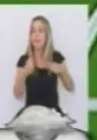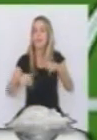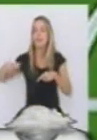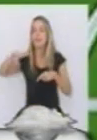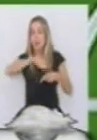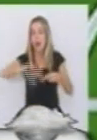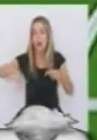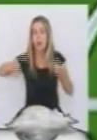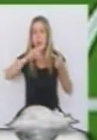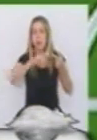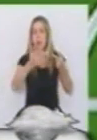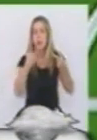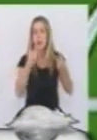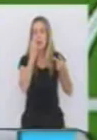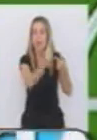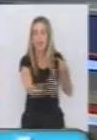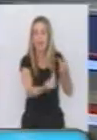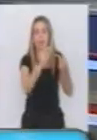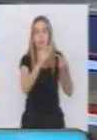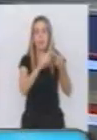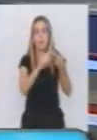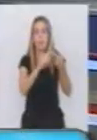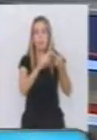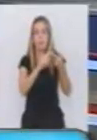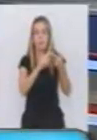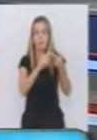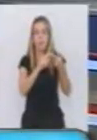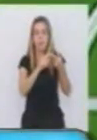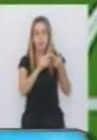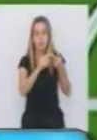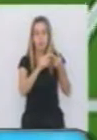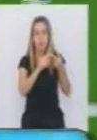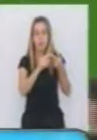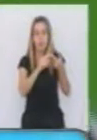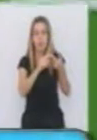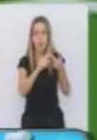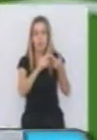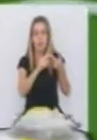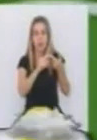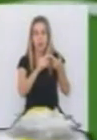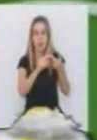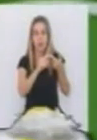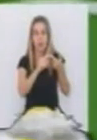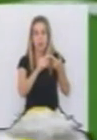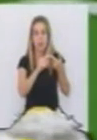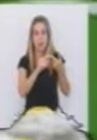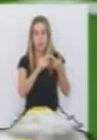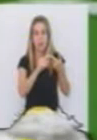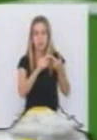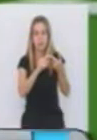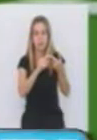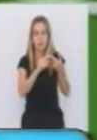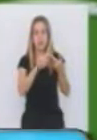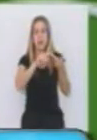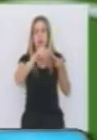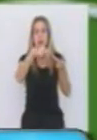lo conoce mucho. Menos conocido seguro que algunos que están. Claro. Claro. Está más mediático. Diego Bossio. Bossio está levantando mucho el perfil y sí, él dice,